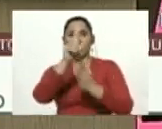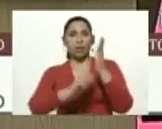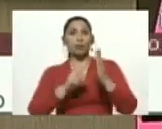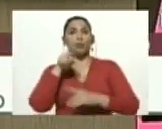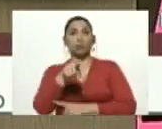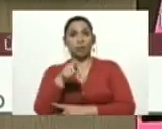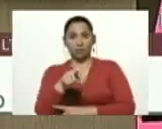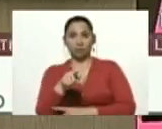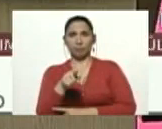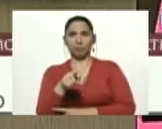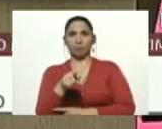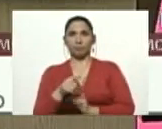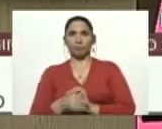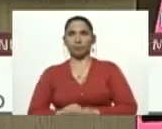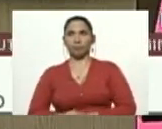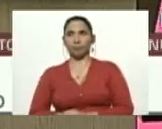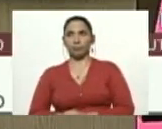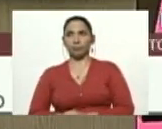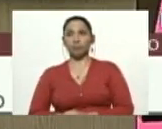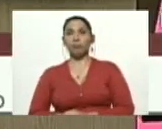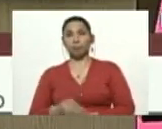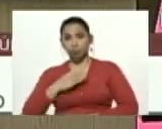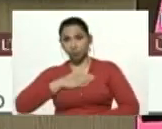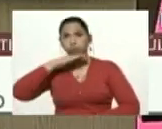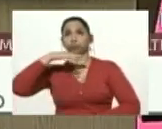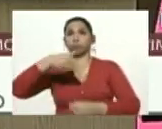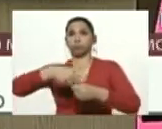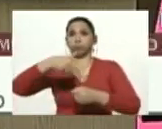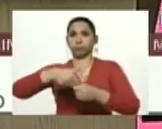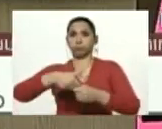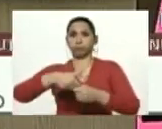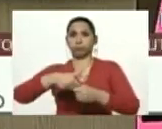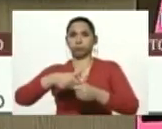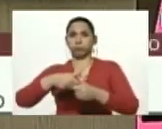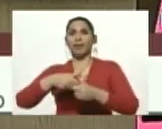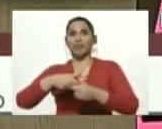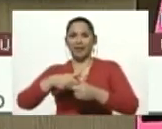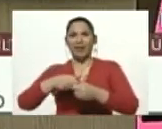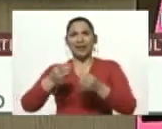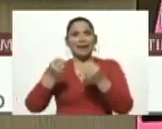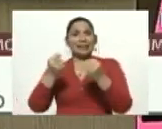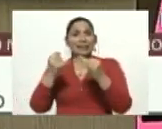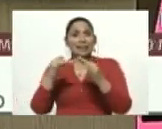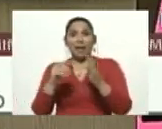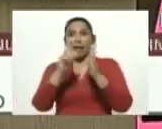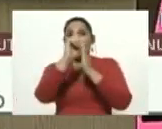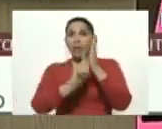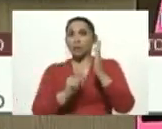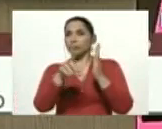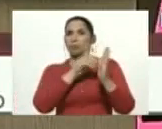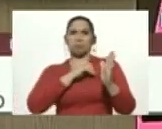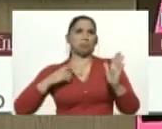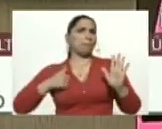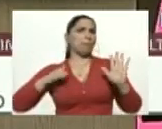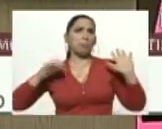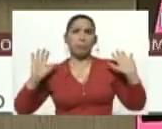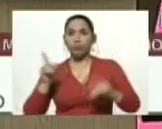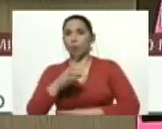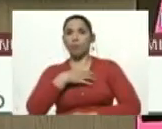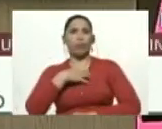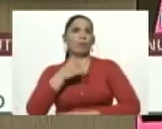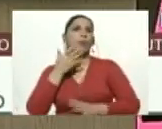usted se surte de la cantidad de litros que usted desee. No puede